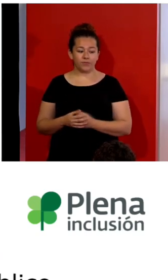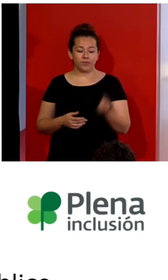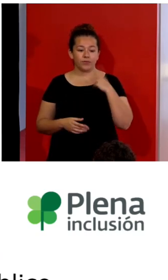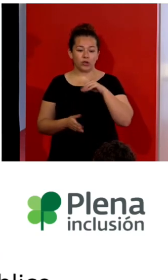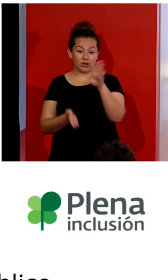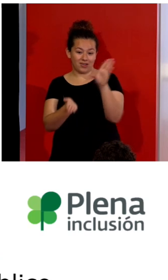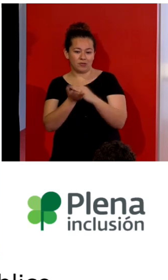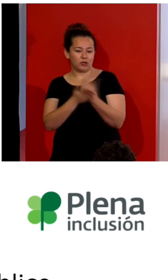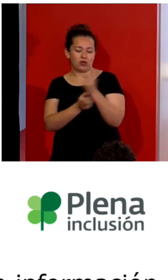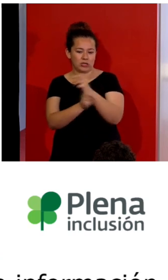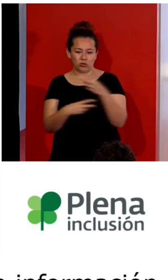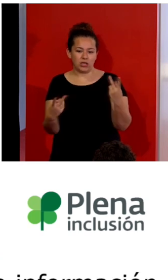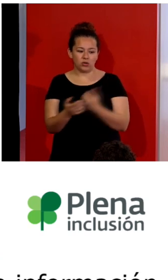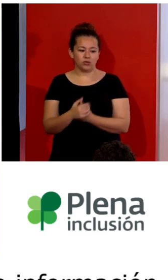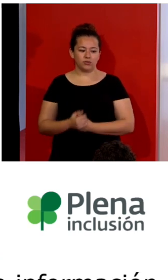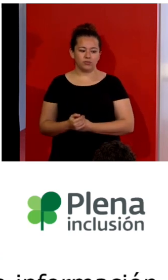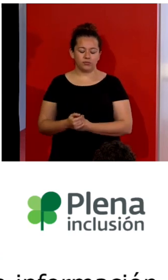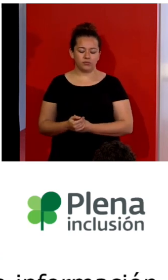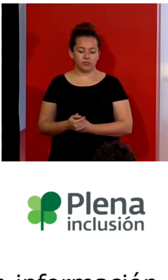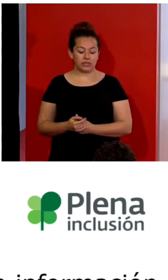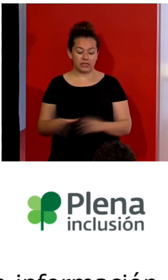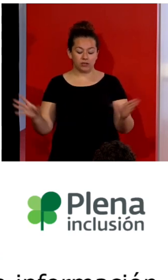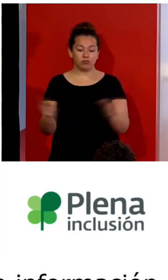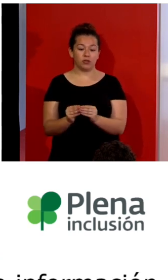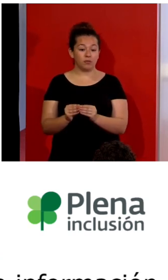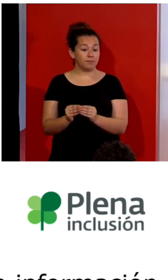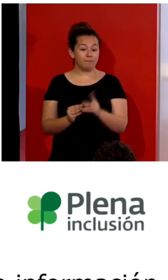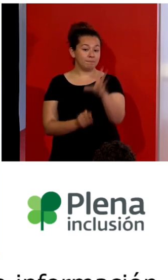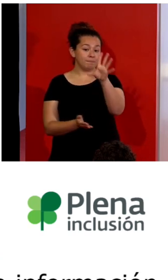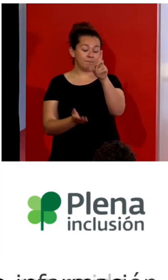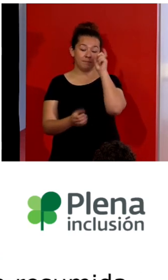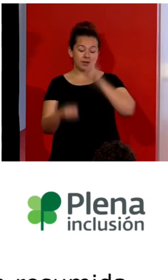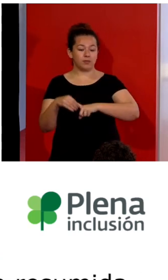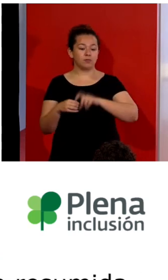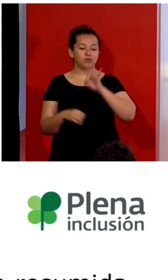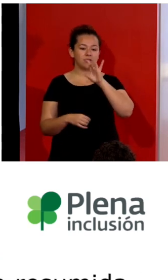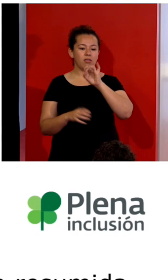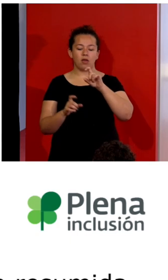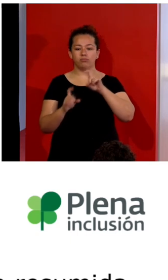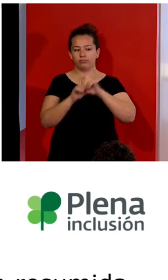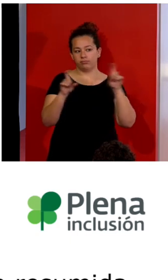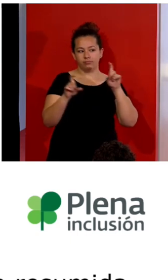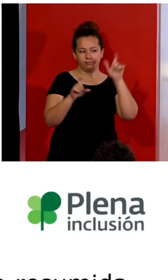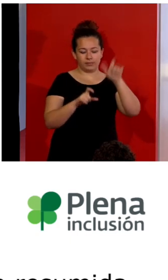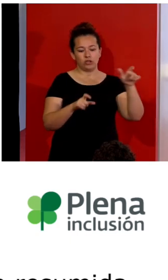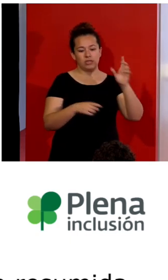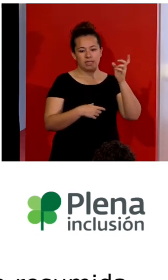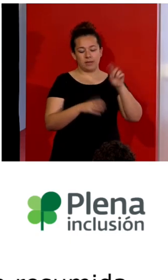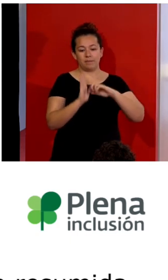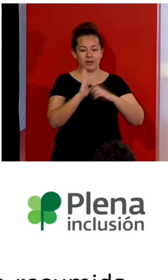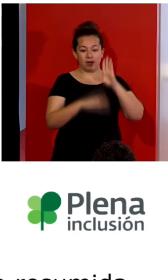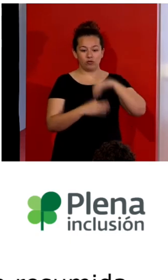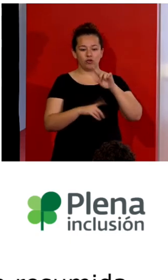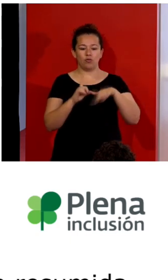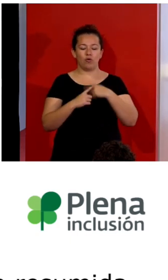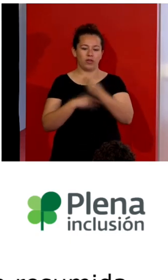recogimos los resultados. De manera resumida, los participantes han sido 15 federaciones de Plena Inclusión, y luego hicimos 28 entrevistas, 7